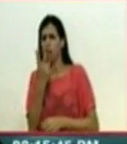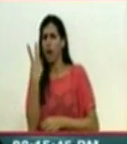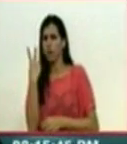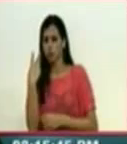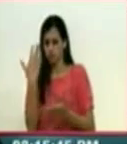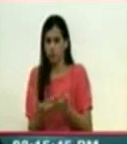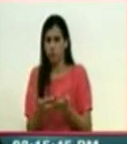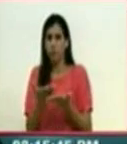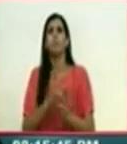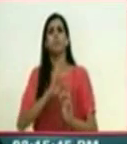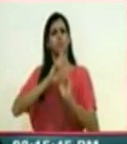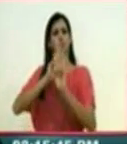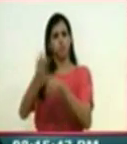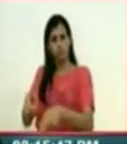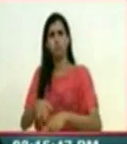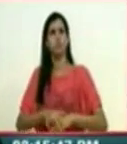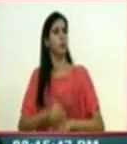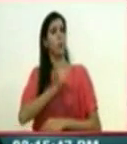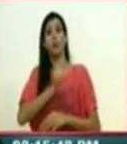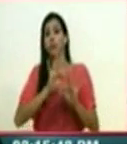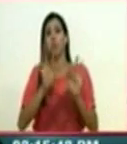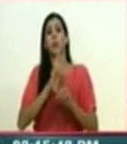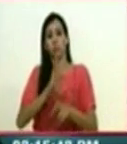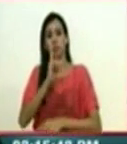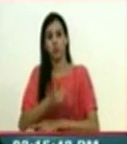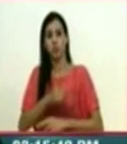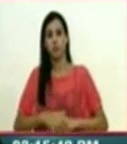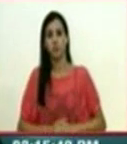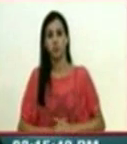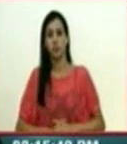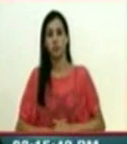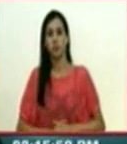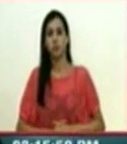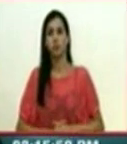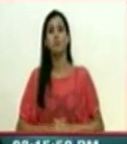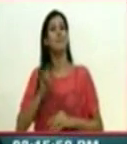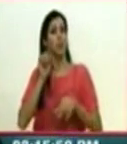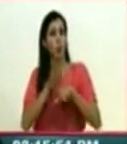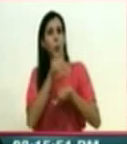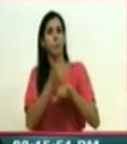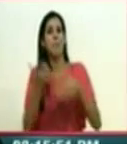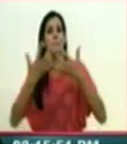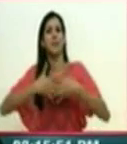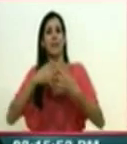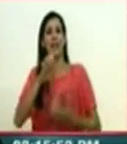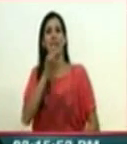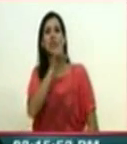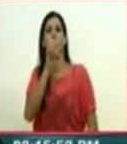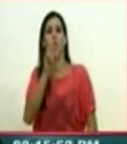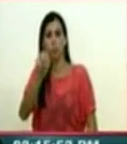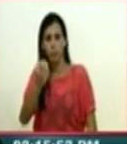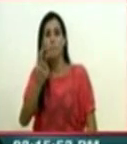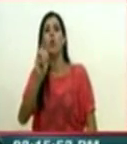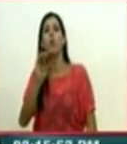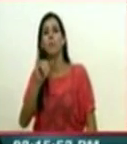respondido en todos los terrenos que nos ha tocado responder. Es la ExxonMobil. El jefe